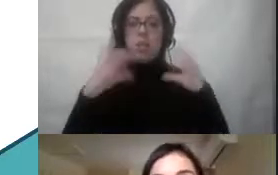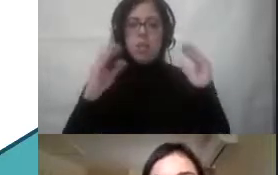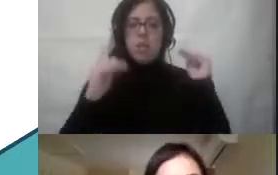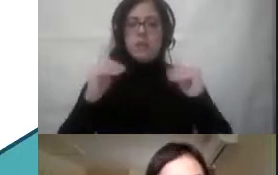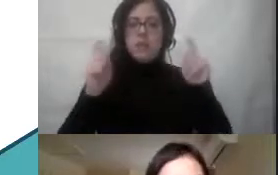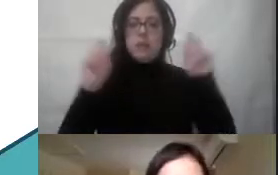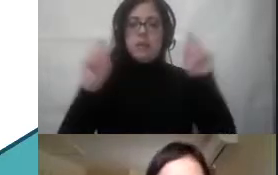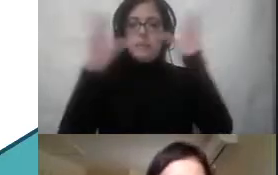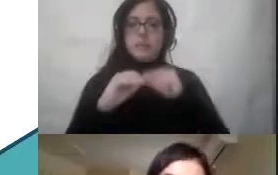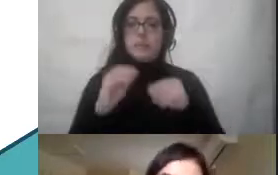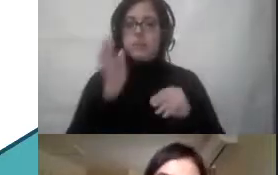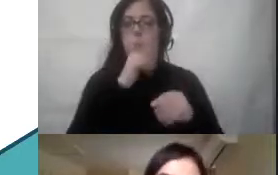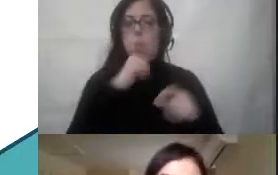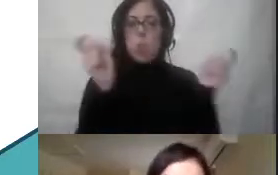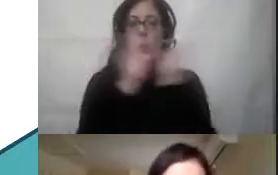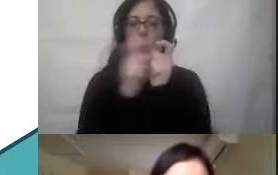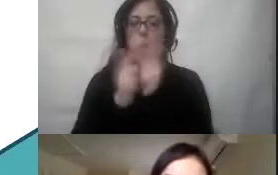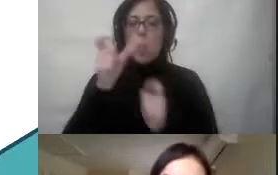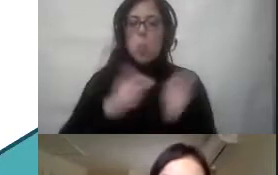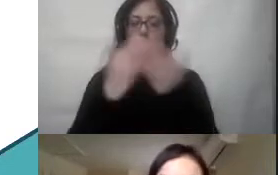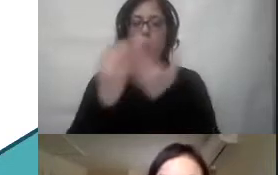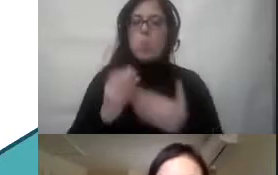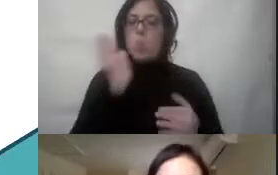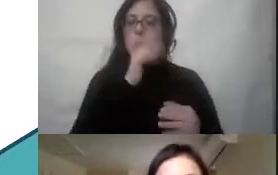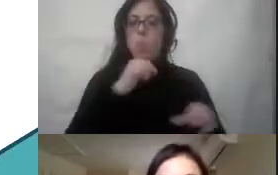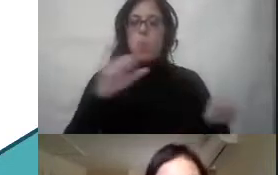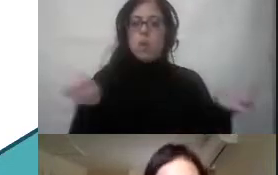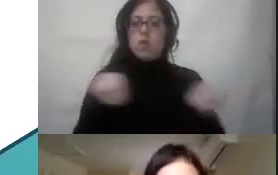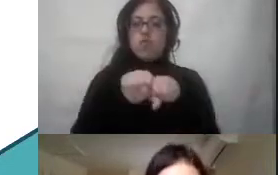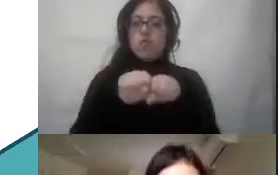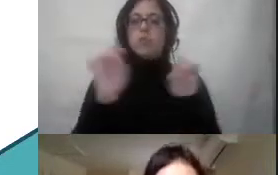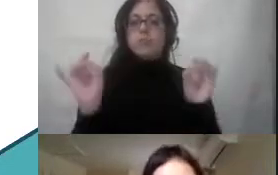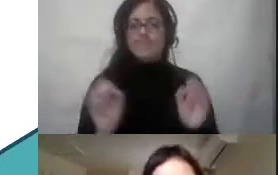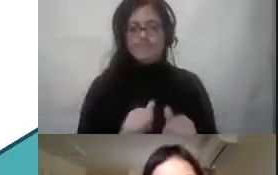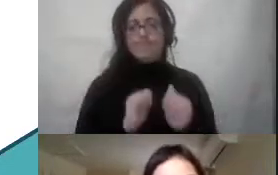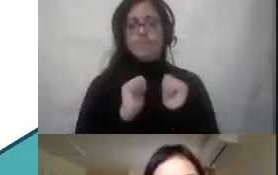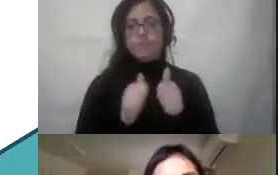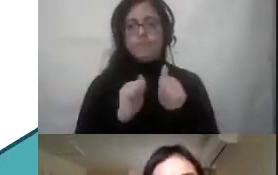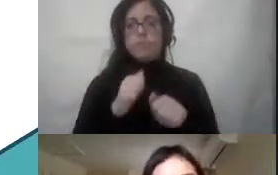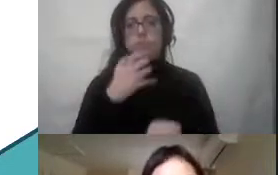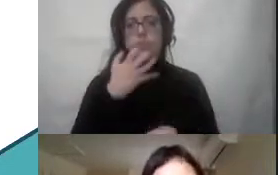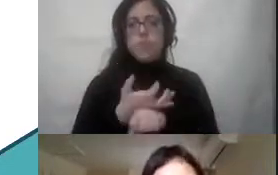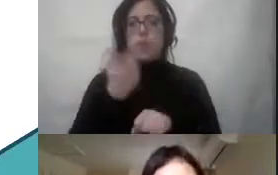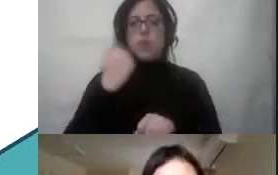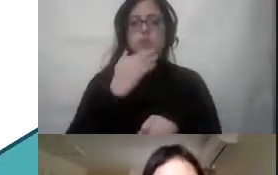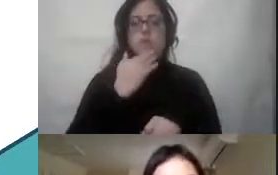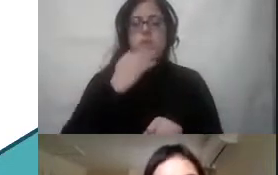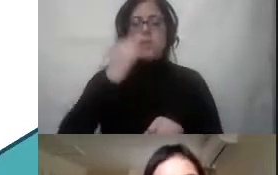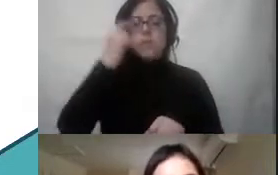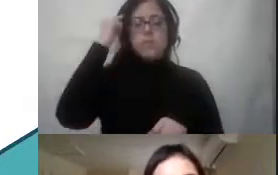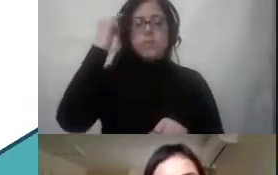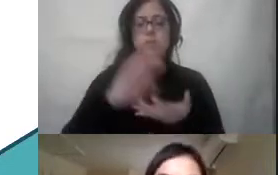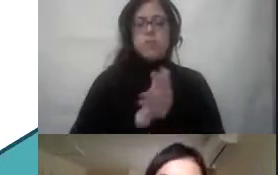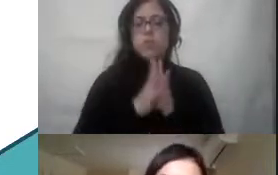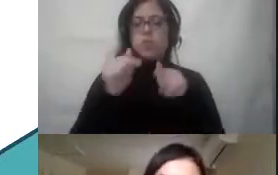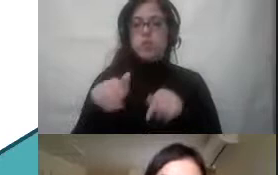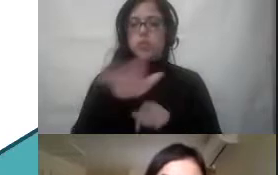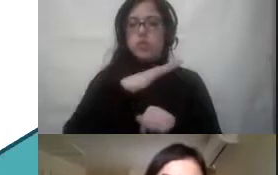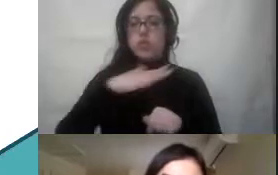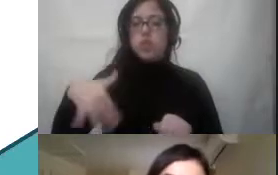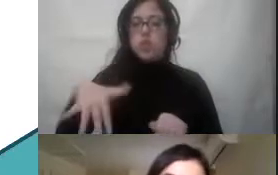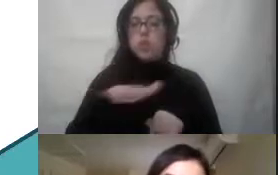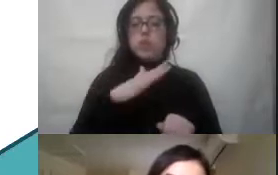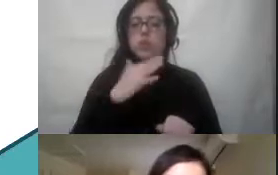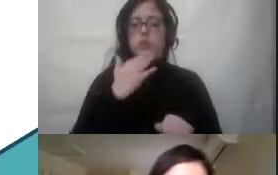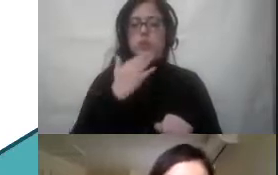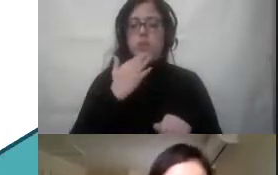el no tener contacto con estudiantes porque no tienen conectividad, se vuelve un desafío. Pero considerando el contexto de los estudiantes y la